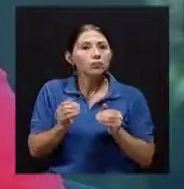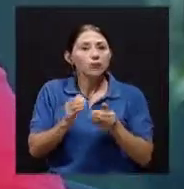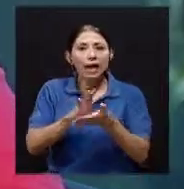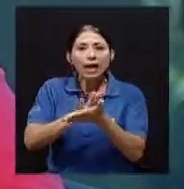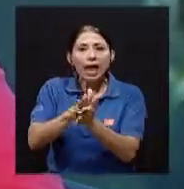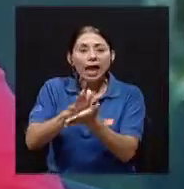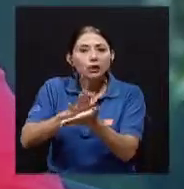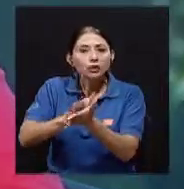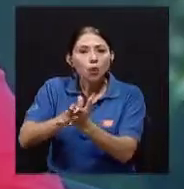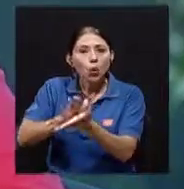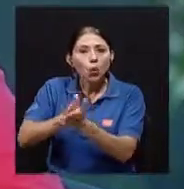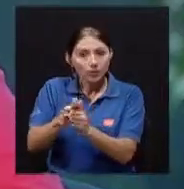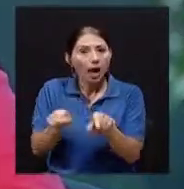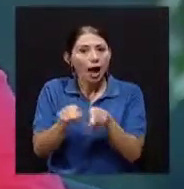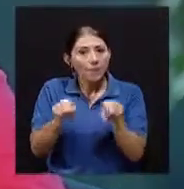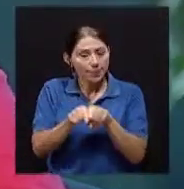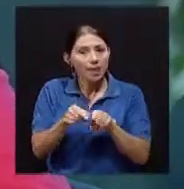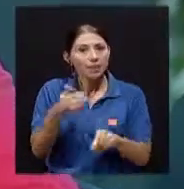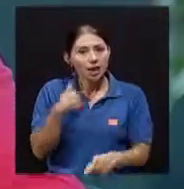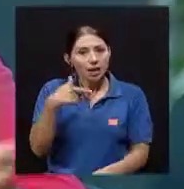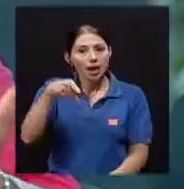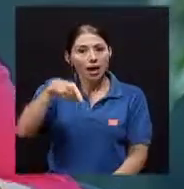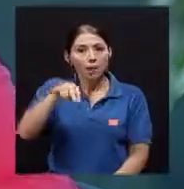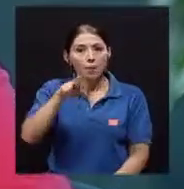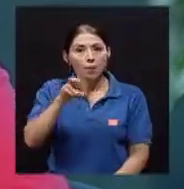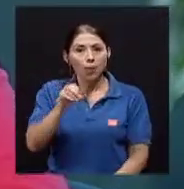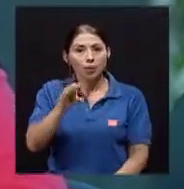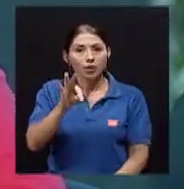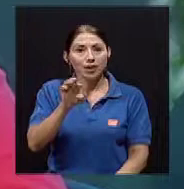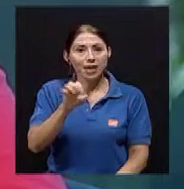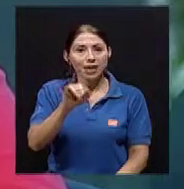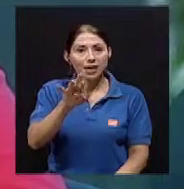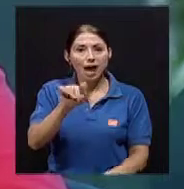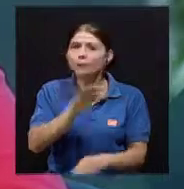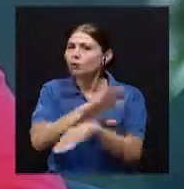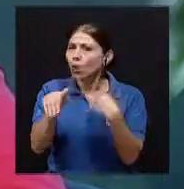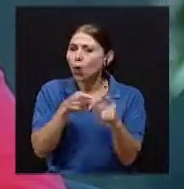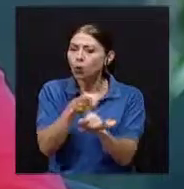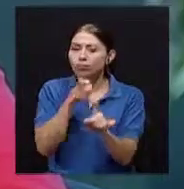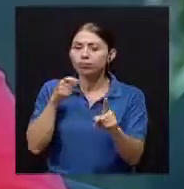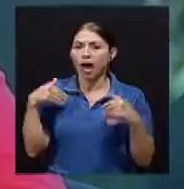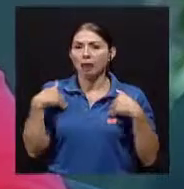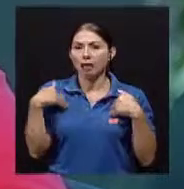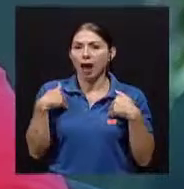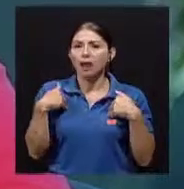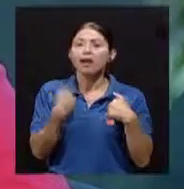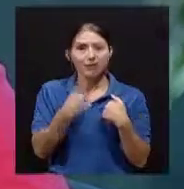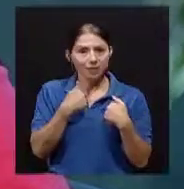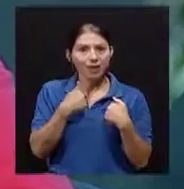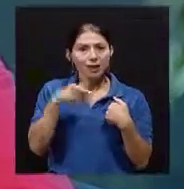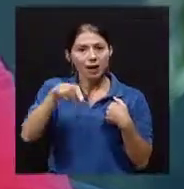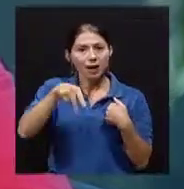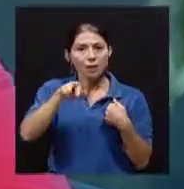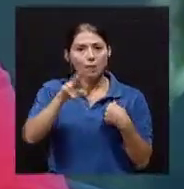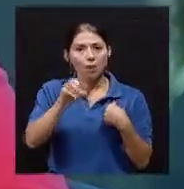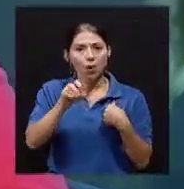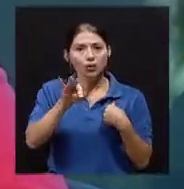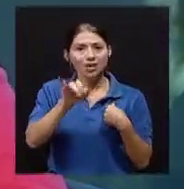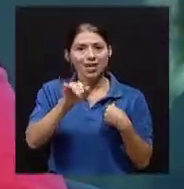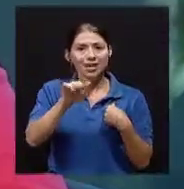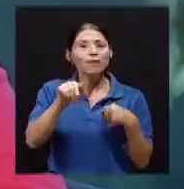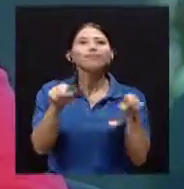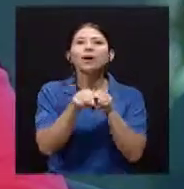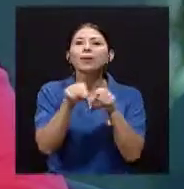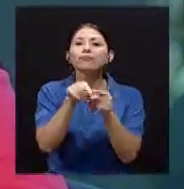el queso, ¿verdad? Que son fuentes de proteína, ¿verdad? Todo lo que venga a un animal nos aporta en cantidad importante de proteína. Y no podemos dejar de lado los